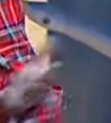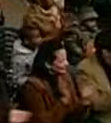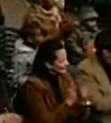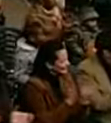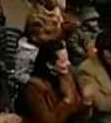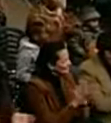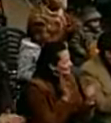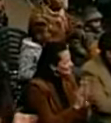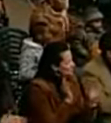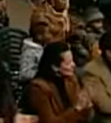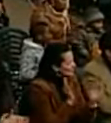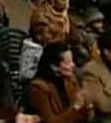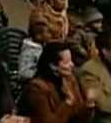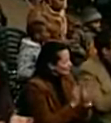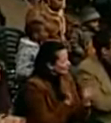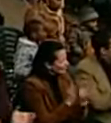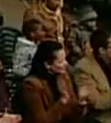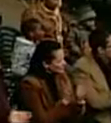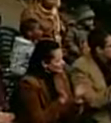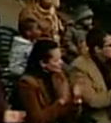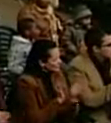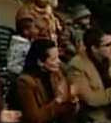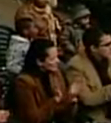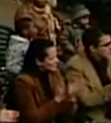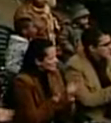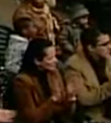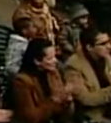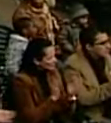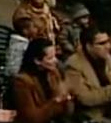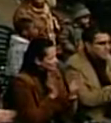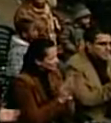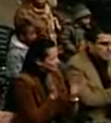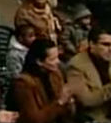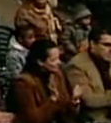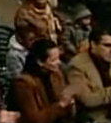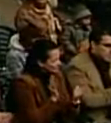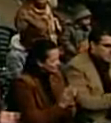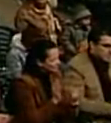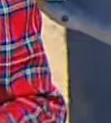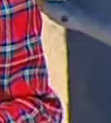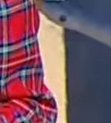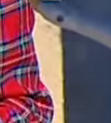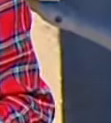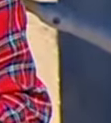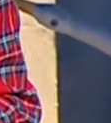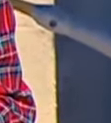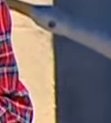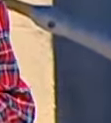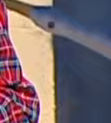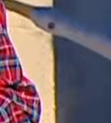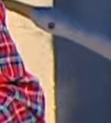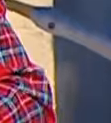participantes, aunque en este momento nada más que hemos tenido la propuesta de los dos primeros en participar y vamos a tener además